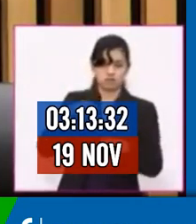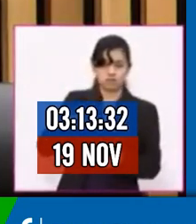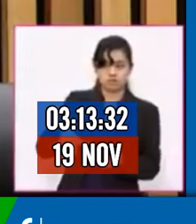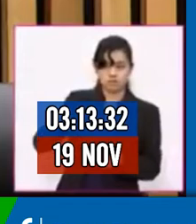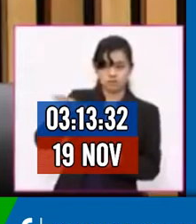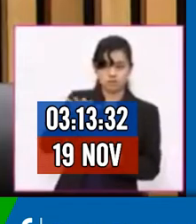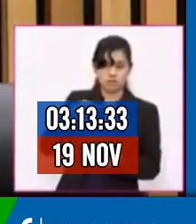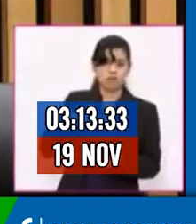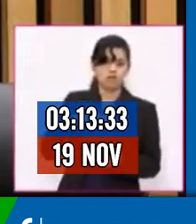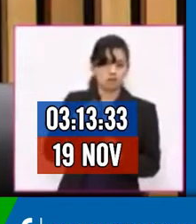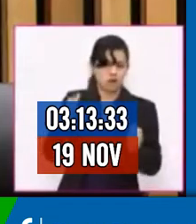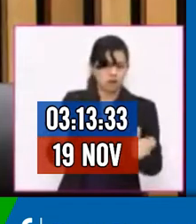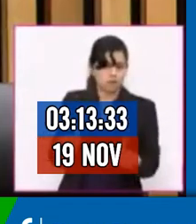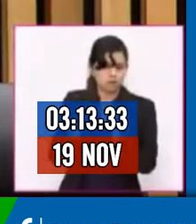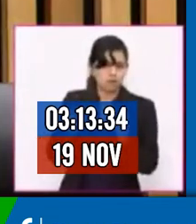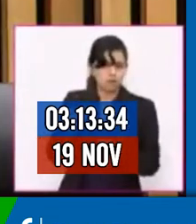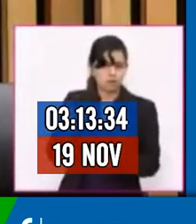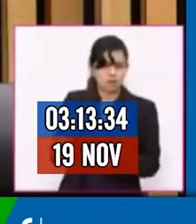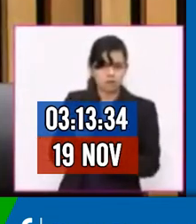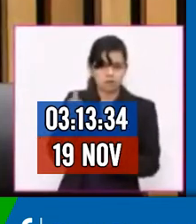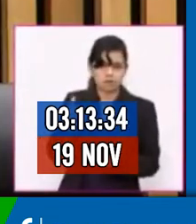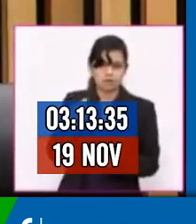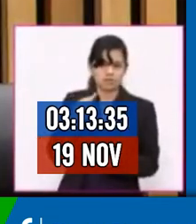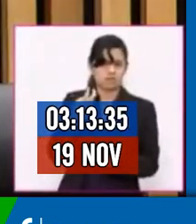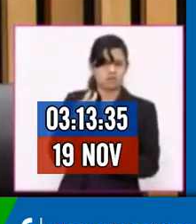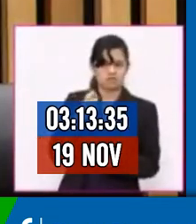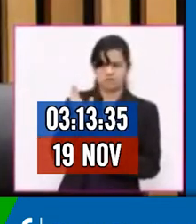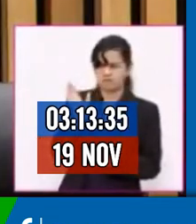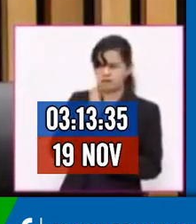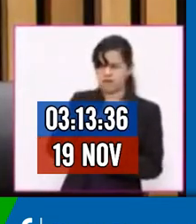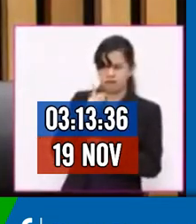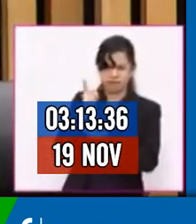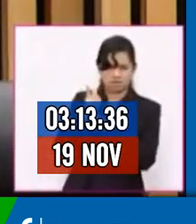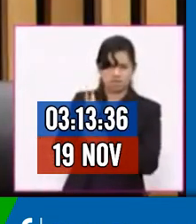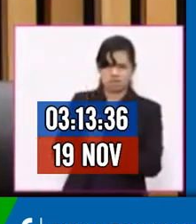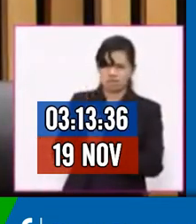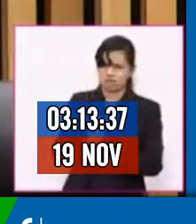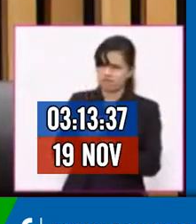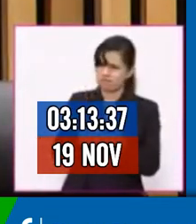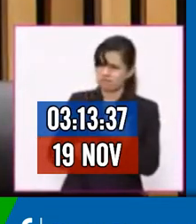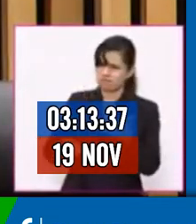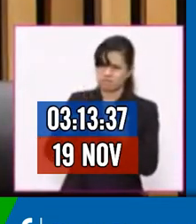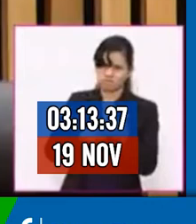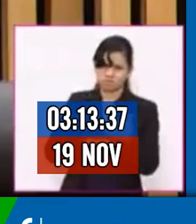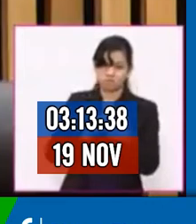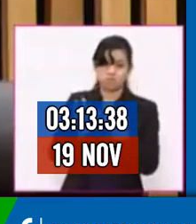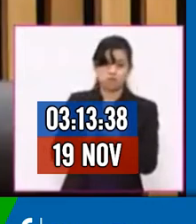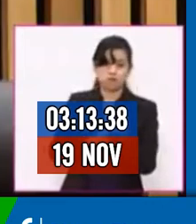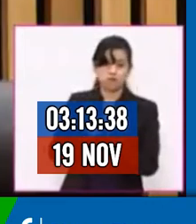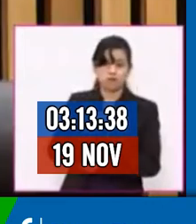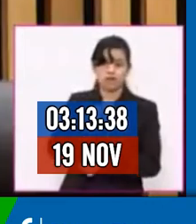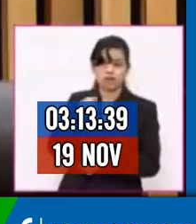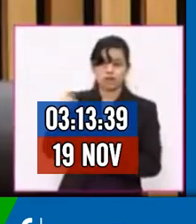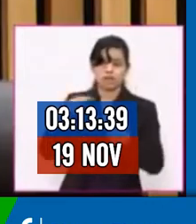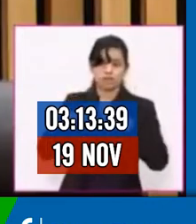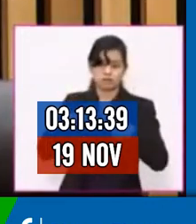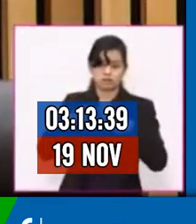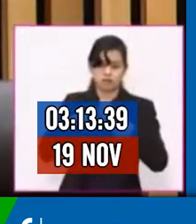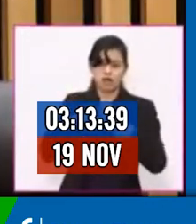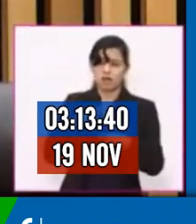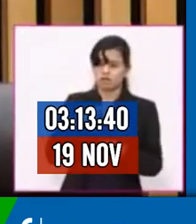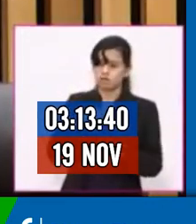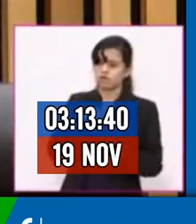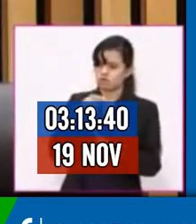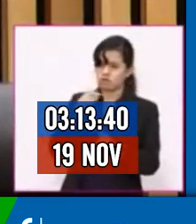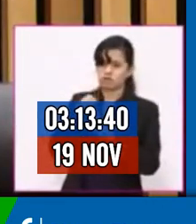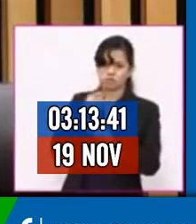impulsan las consultas, porque hubo quienes contaminan un ejercicio de buena fe al